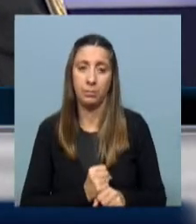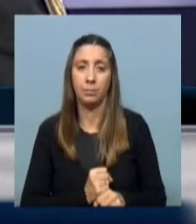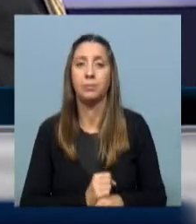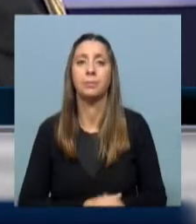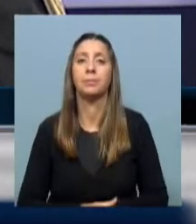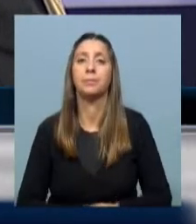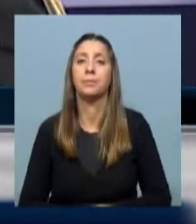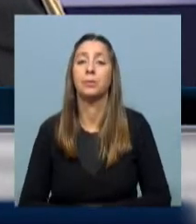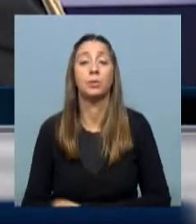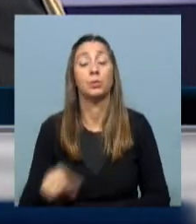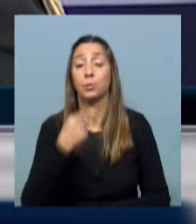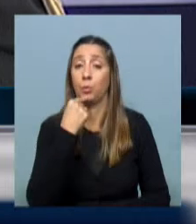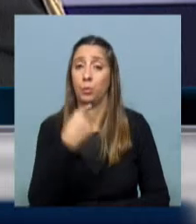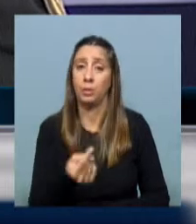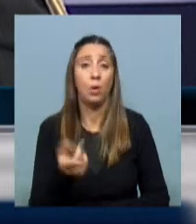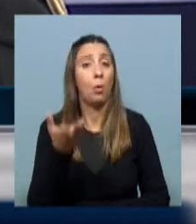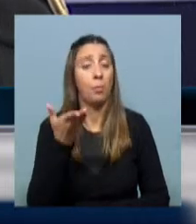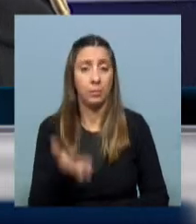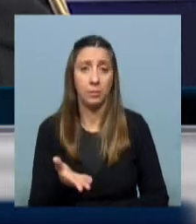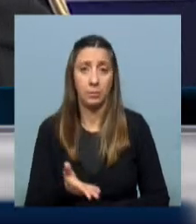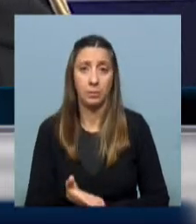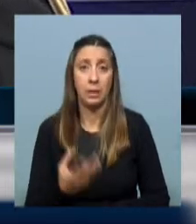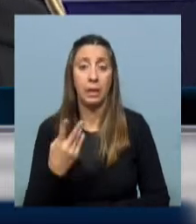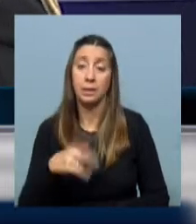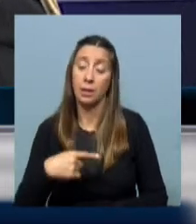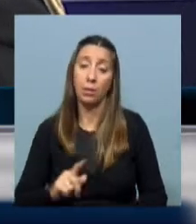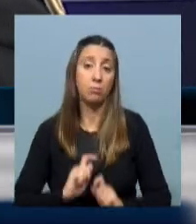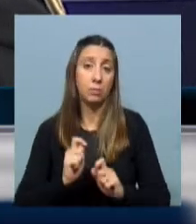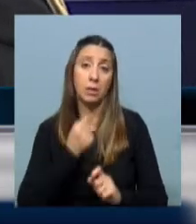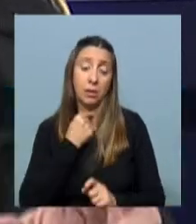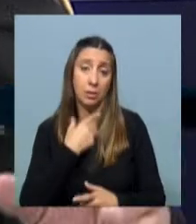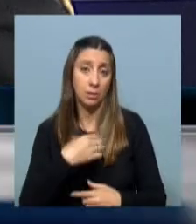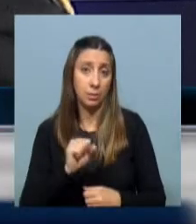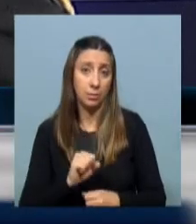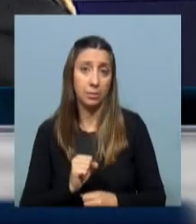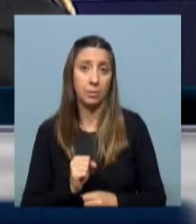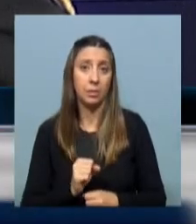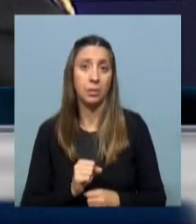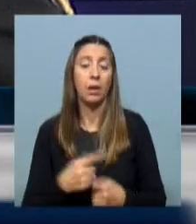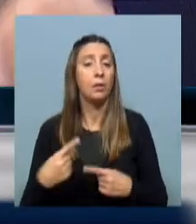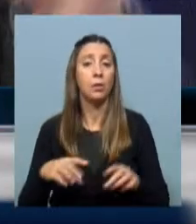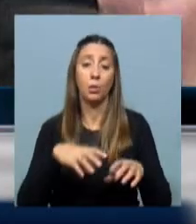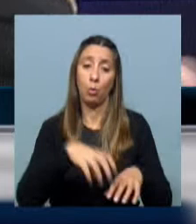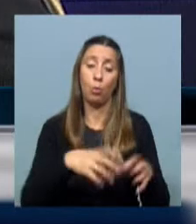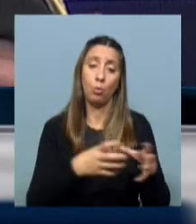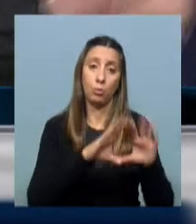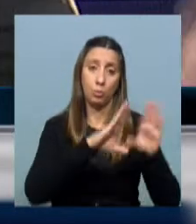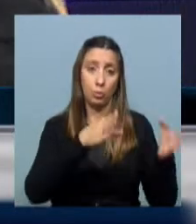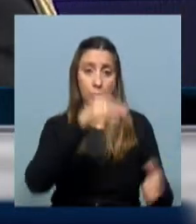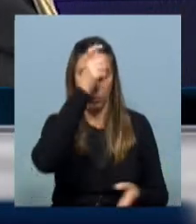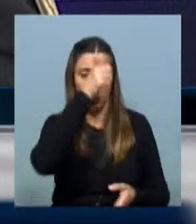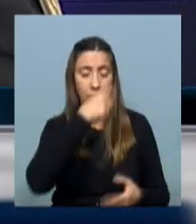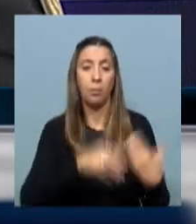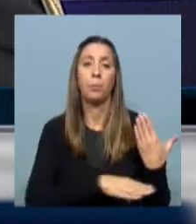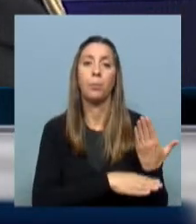que sugerimos o lo que les pedimos es que esas donaciones, si quieren llevar esas donaciones, se las lleven a los distintos cuarteles, a Potrero, a Villa de